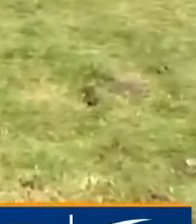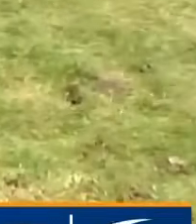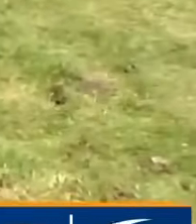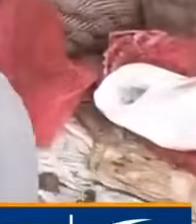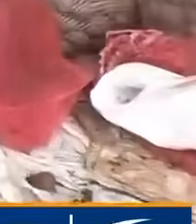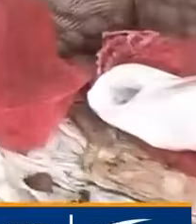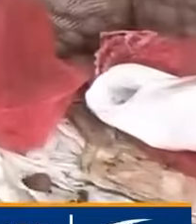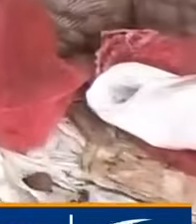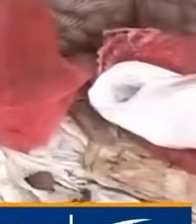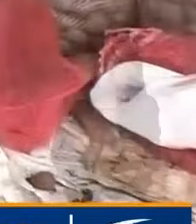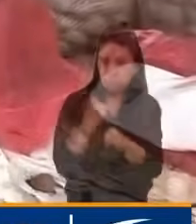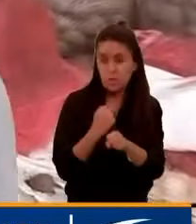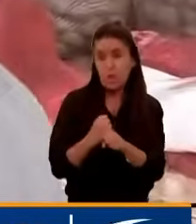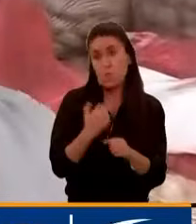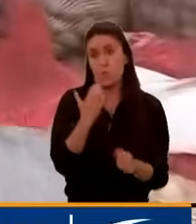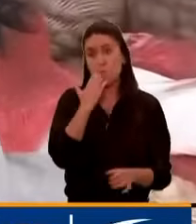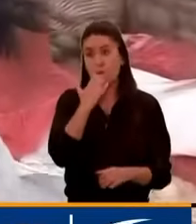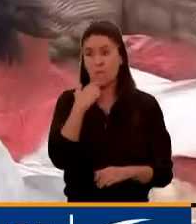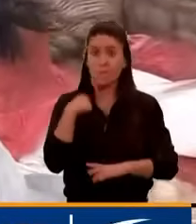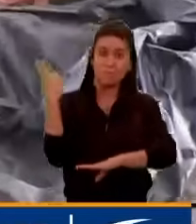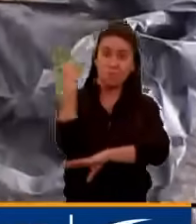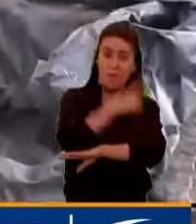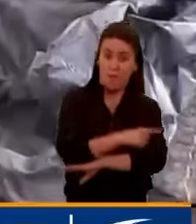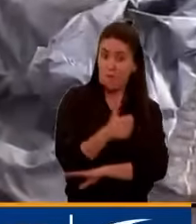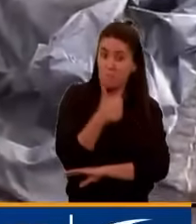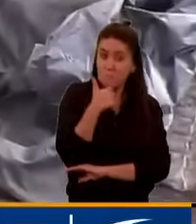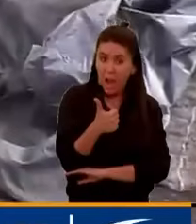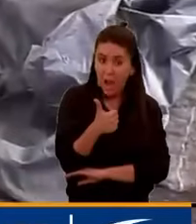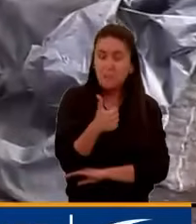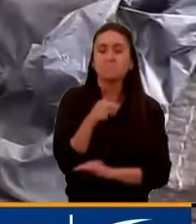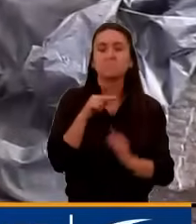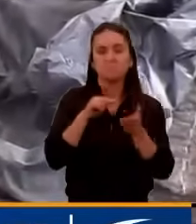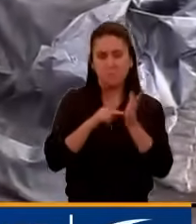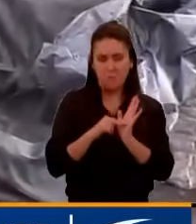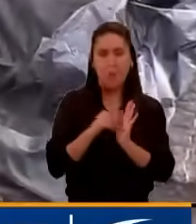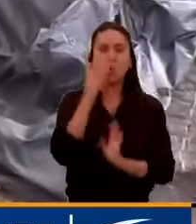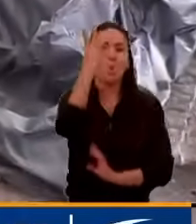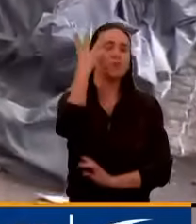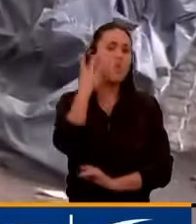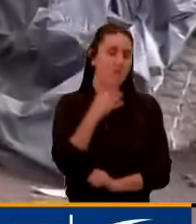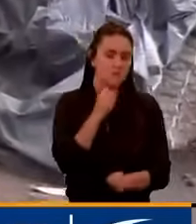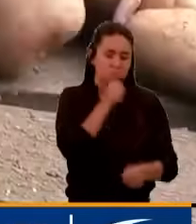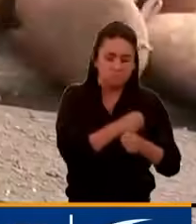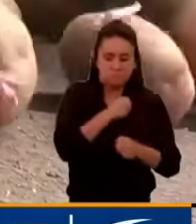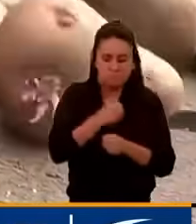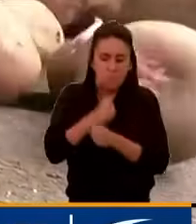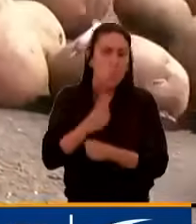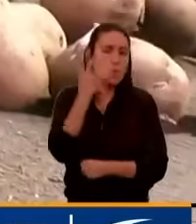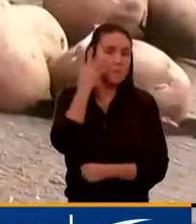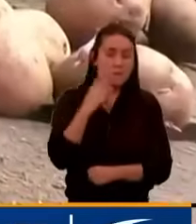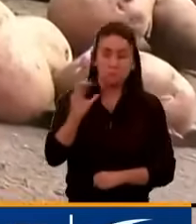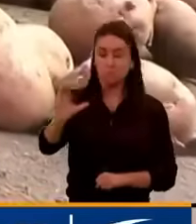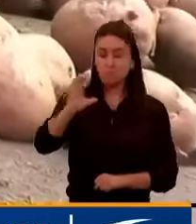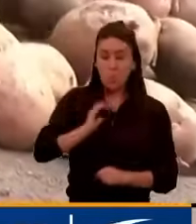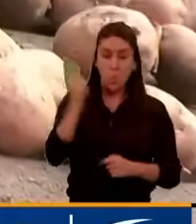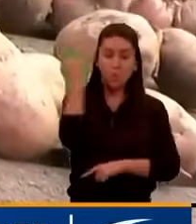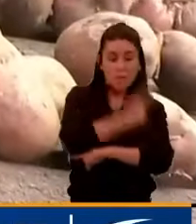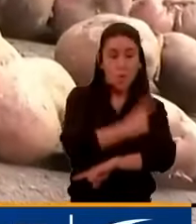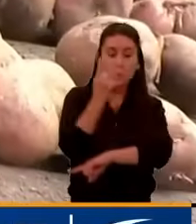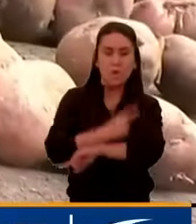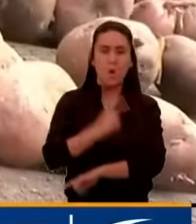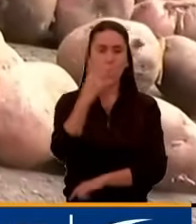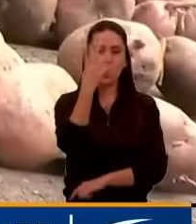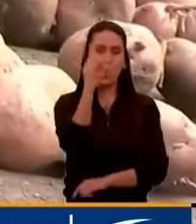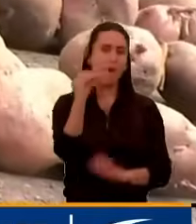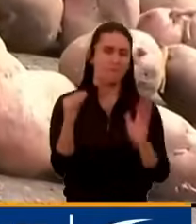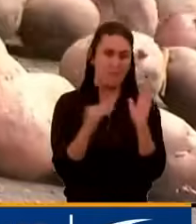jornal. Si le va bien, logra ocuparse por lo menos 4 días de la semana. Su paga diaria es de 40 mil pesos, lo que